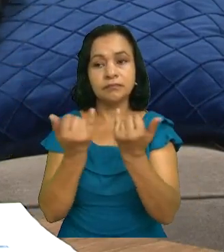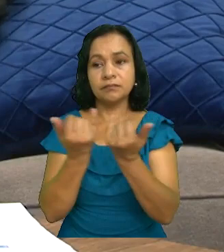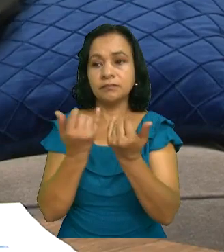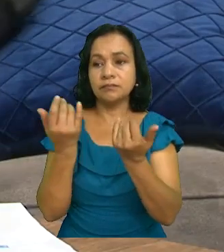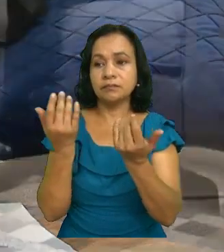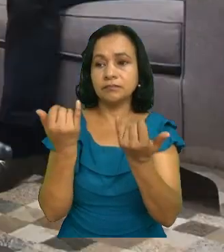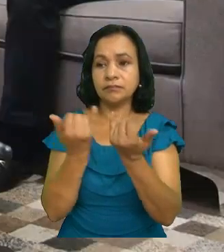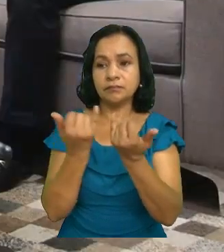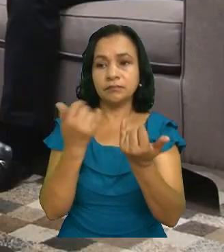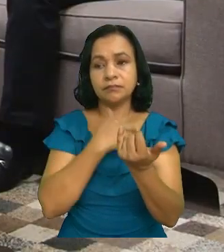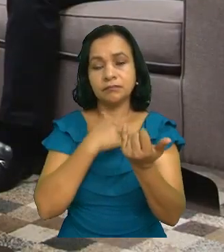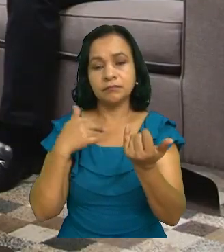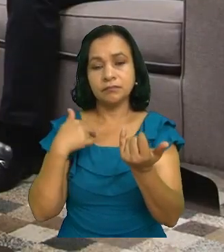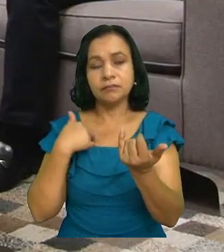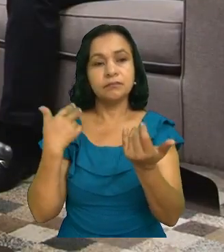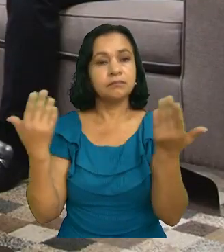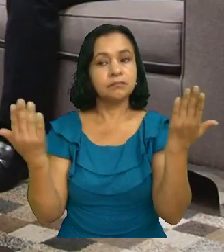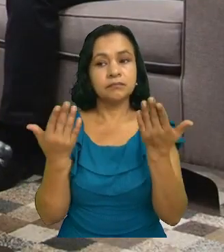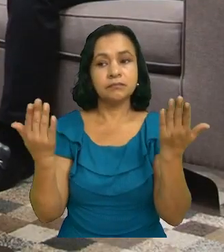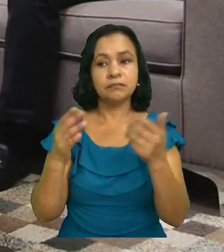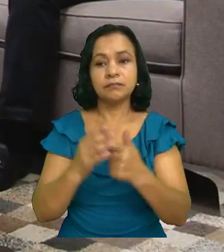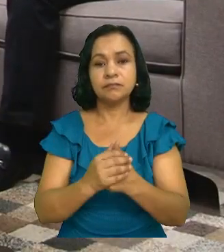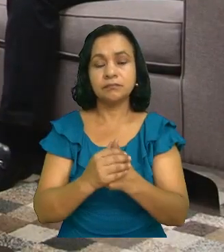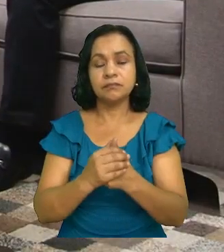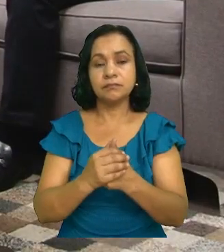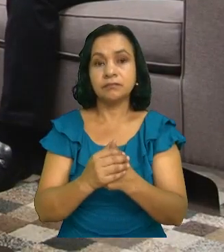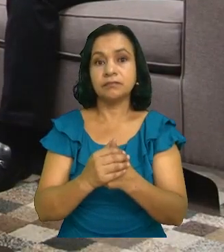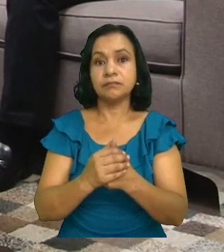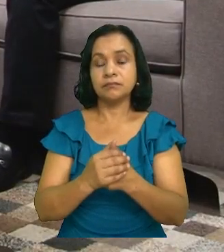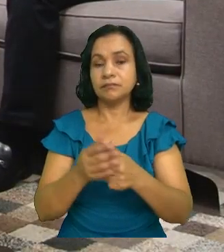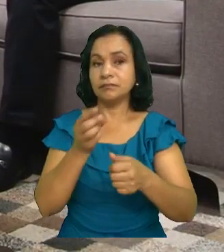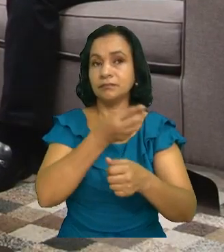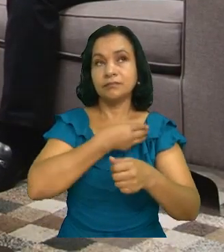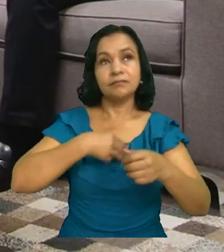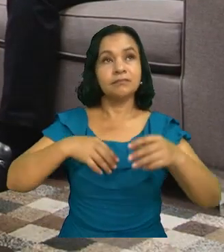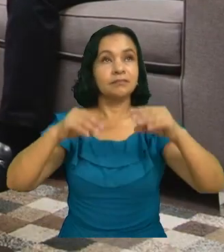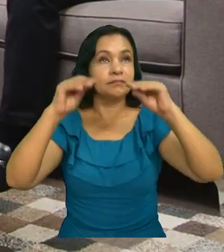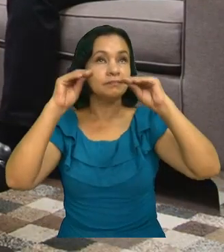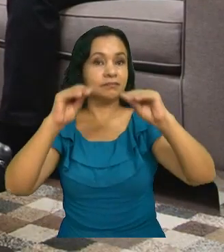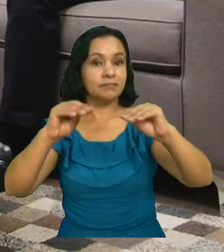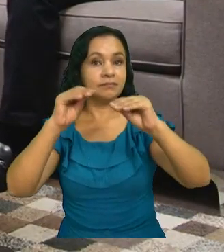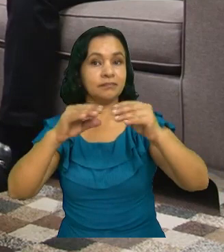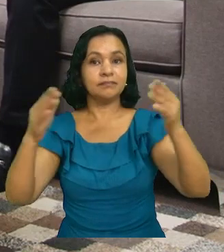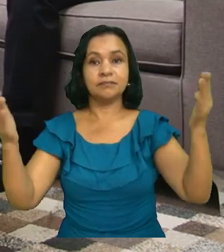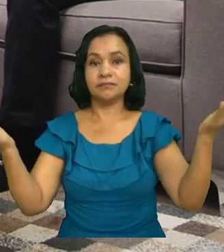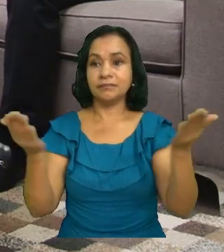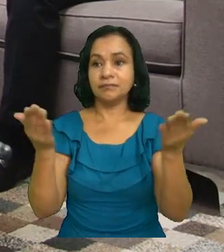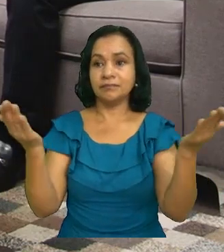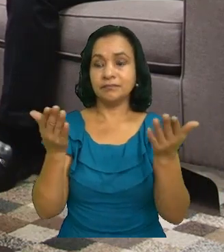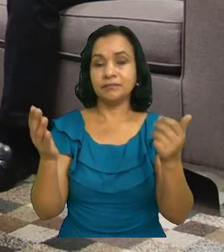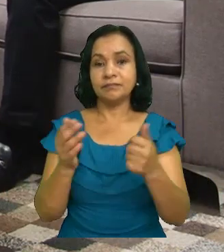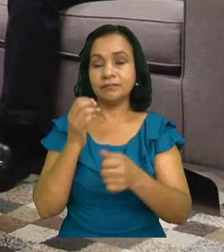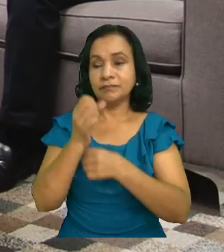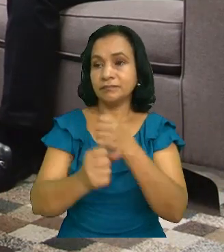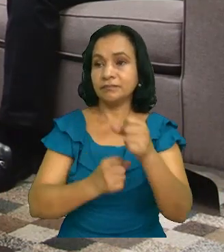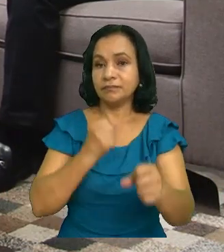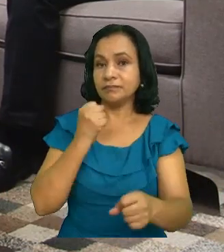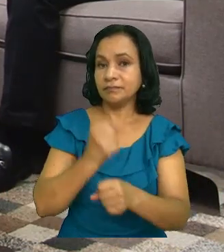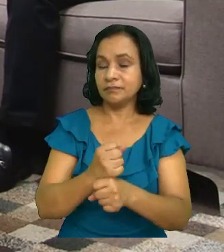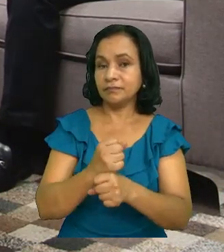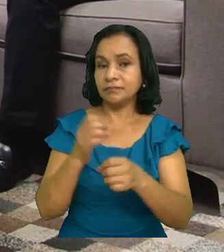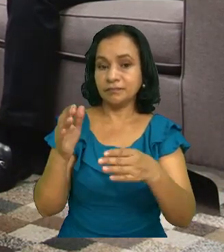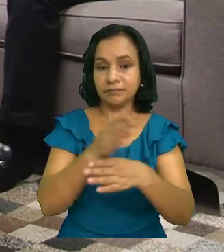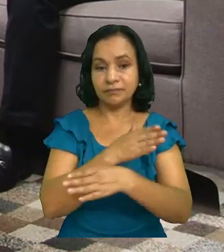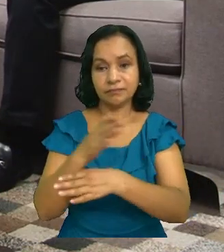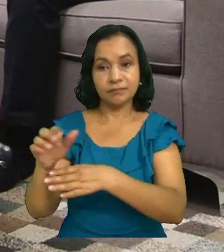año en un colegio, en un sistema educativo, tarda y requiere tiempo, un par de años para ponerlo en práctica,